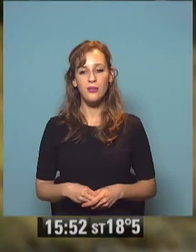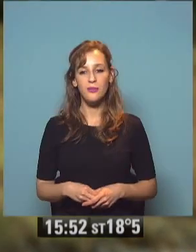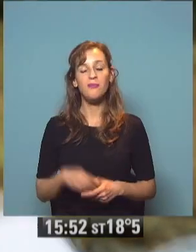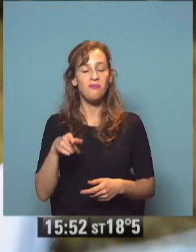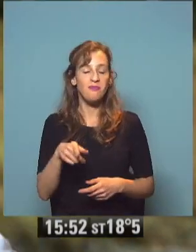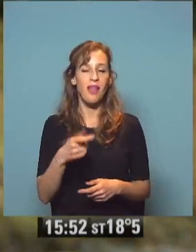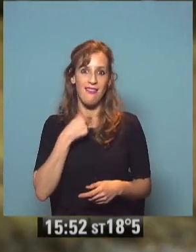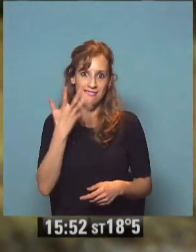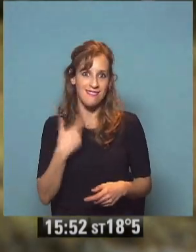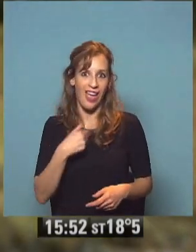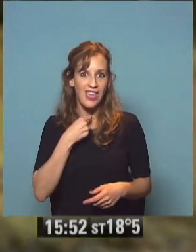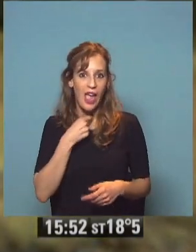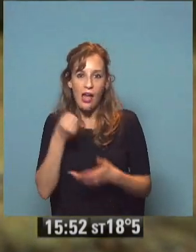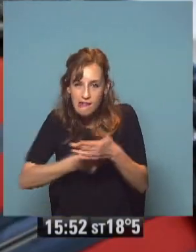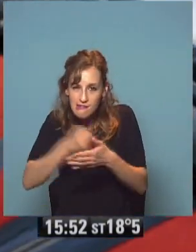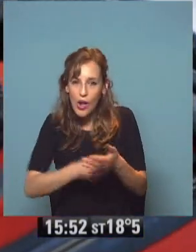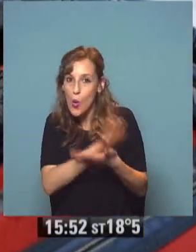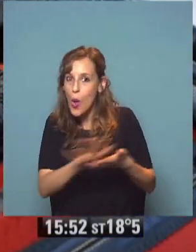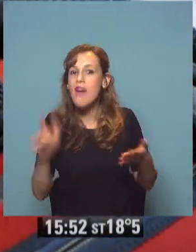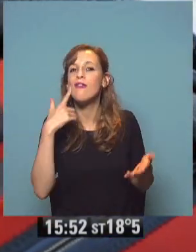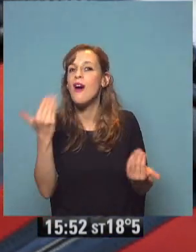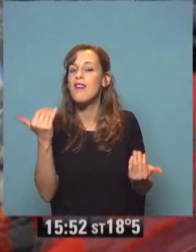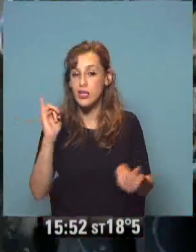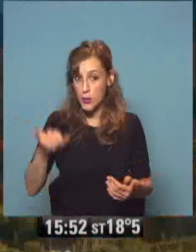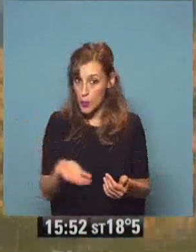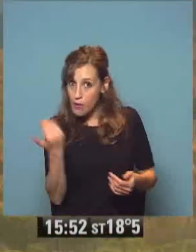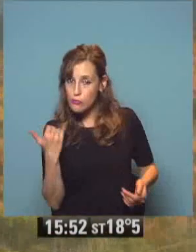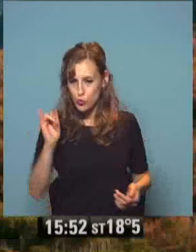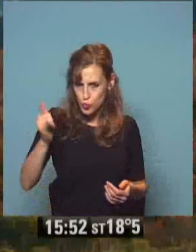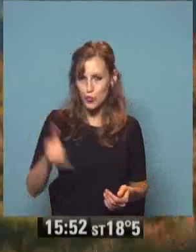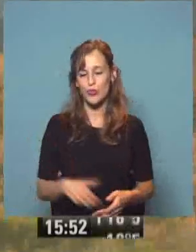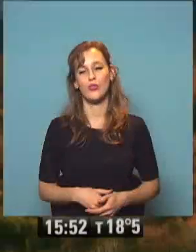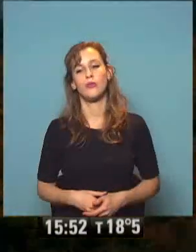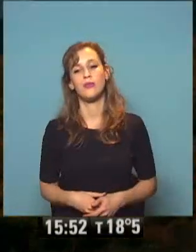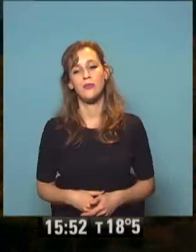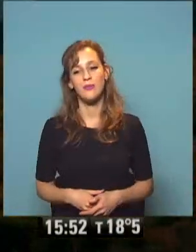crees, Marian? ¿Vamos por un nuevo desafío? Sí, sí. Vamos. Dale, sí. Dale.